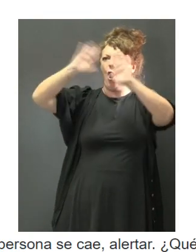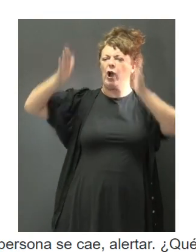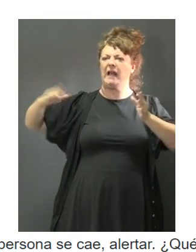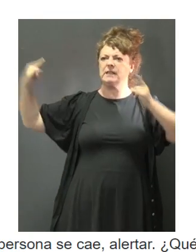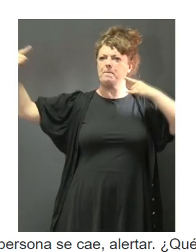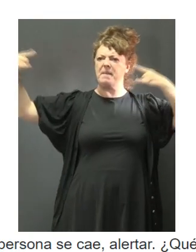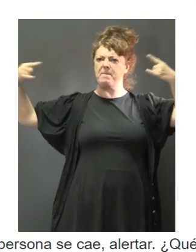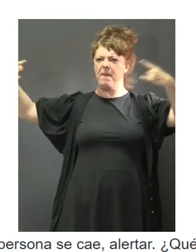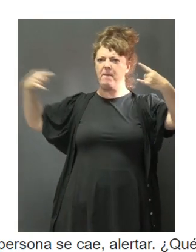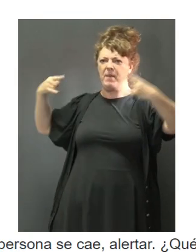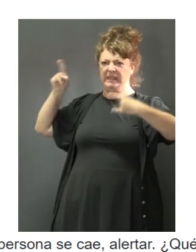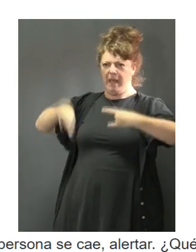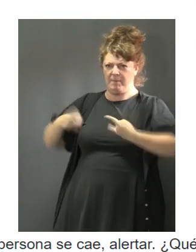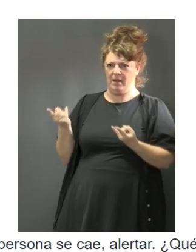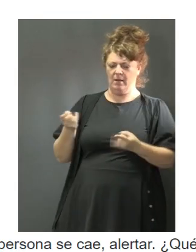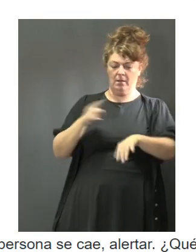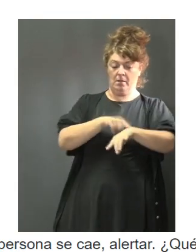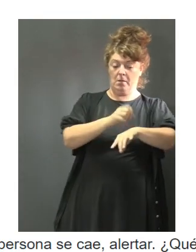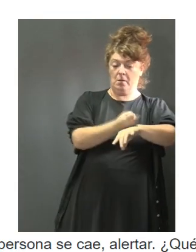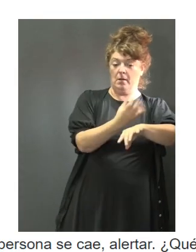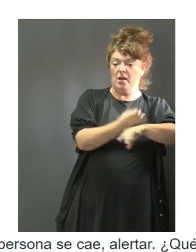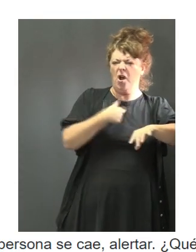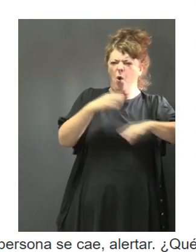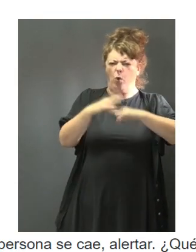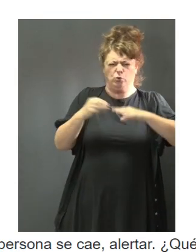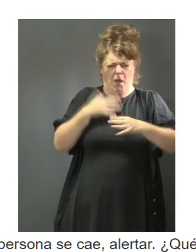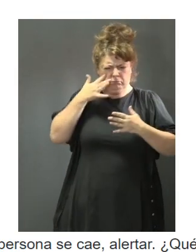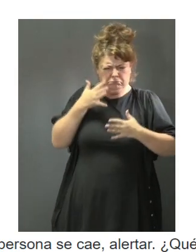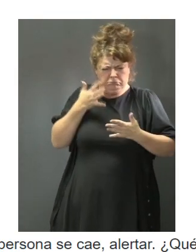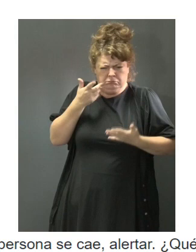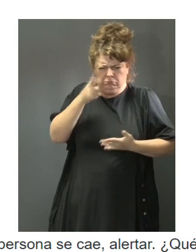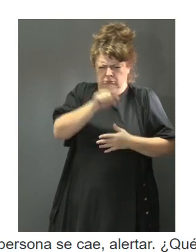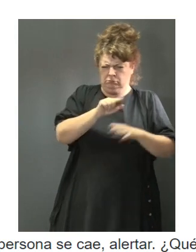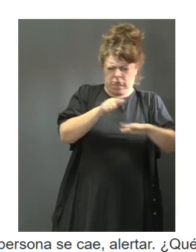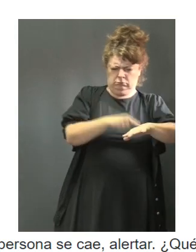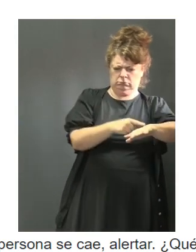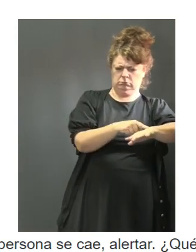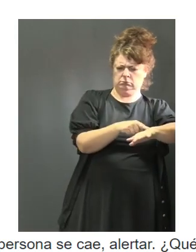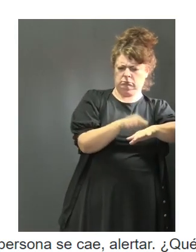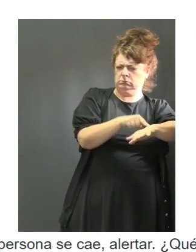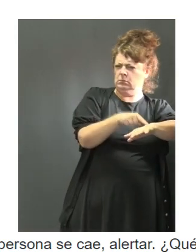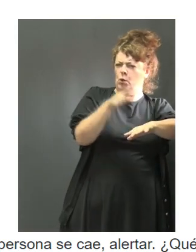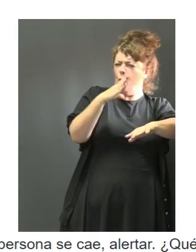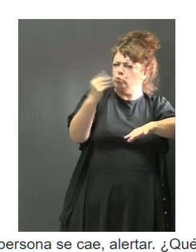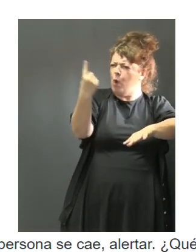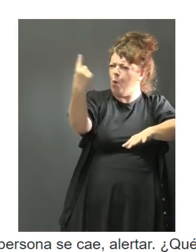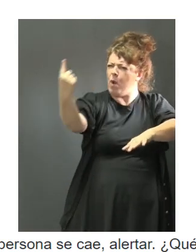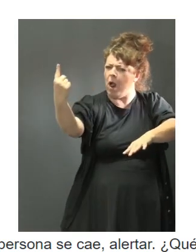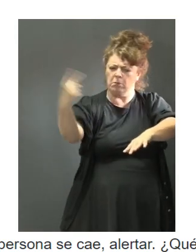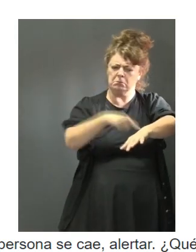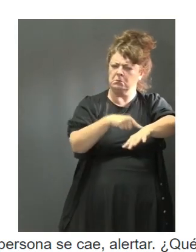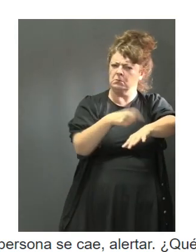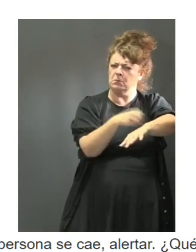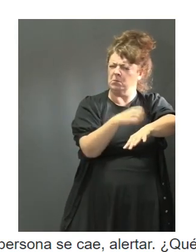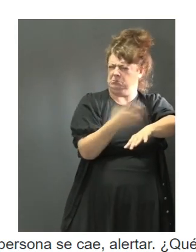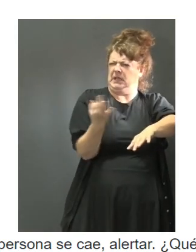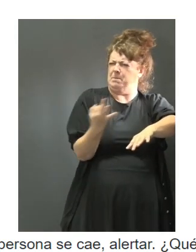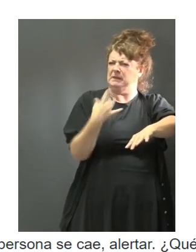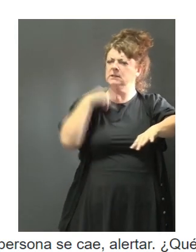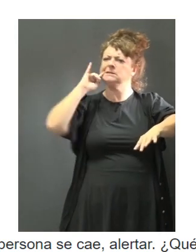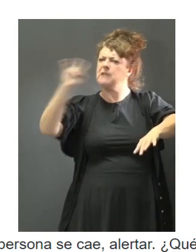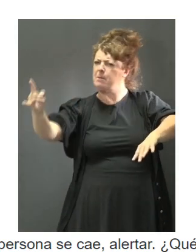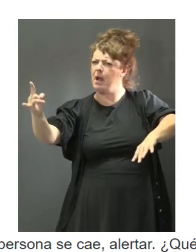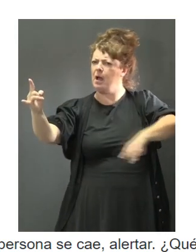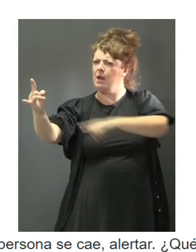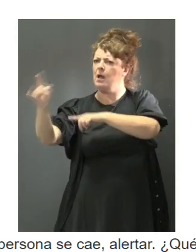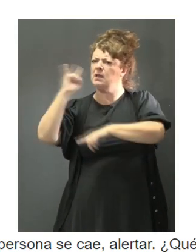llegamos en este proyecto y vemos que una de las usuarias no nos aparece esa recogida de datos. Y llamamos.